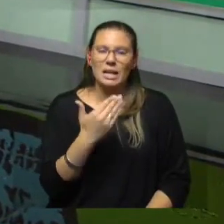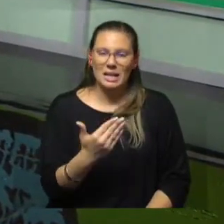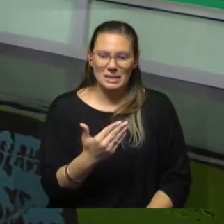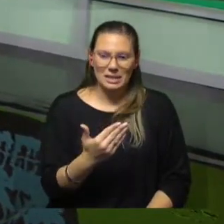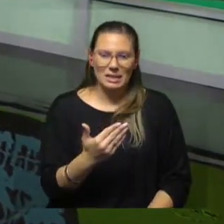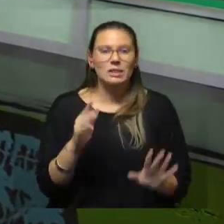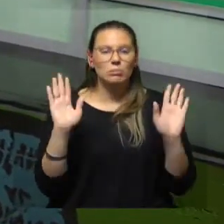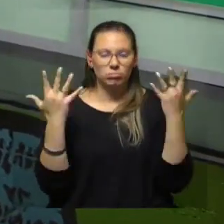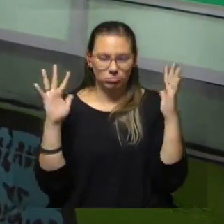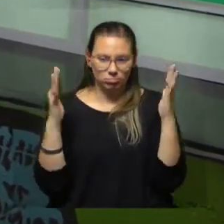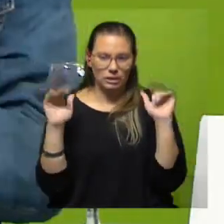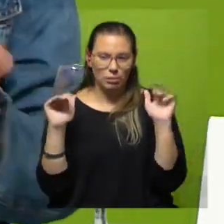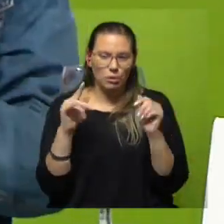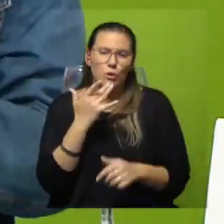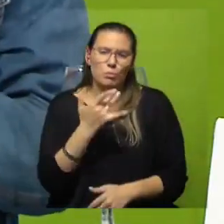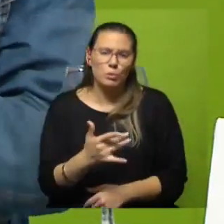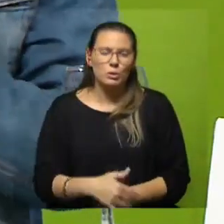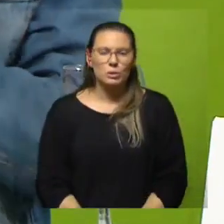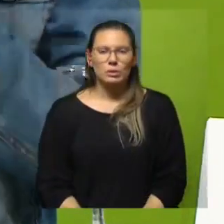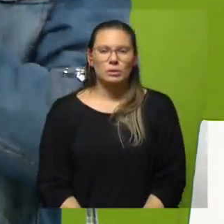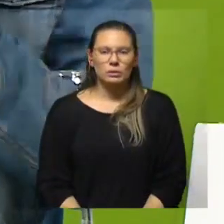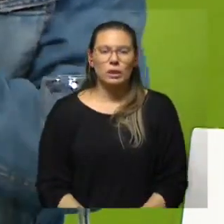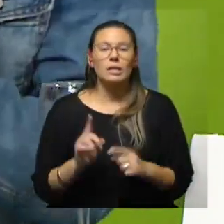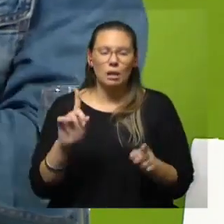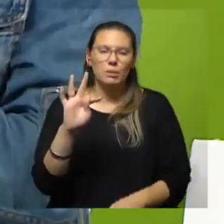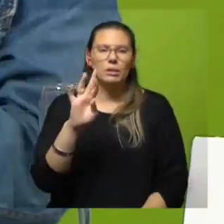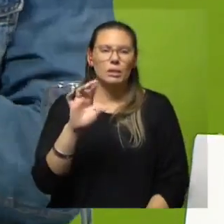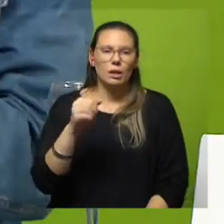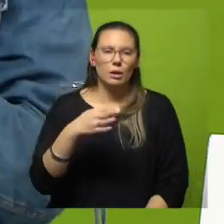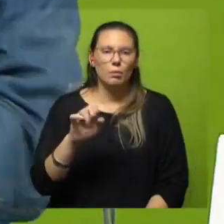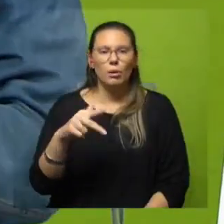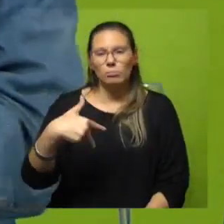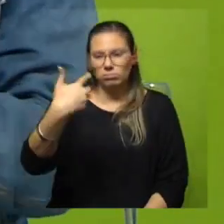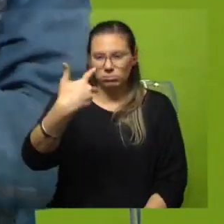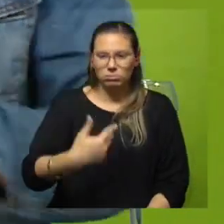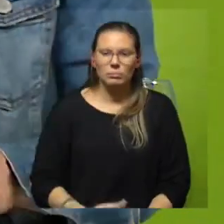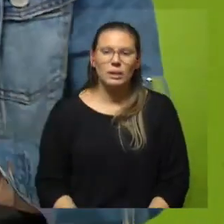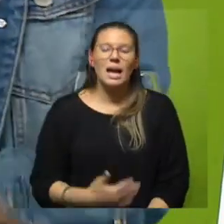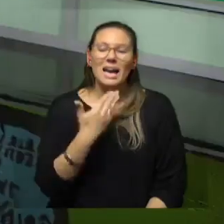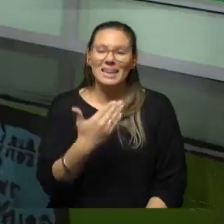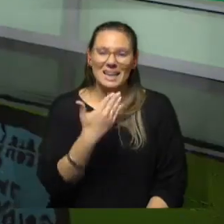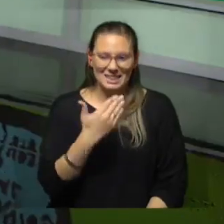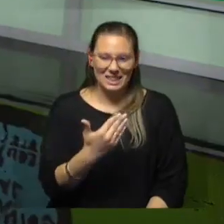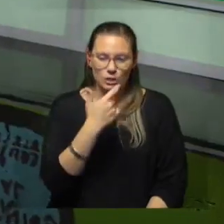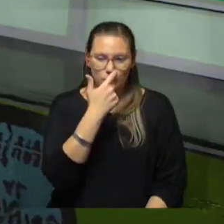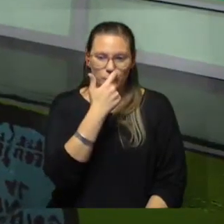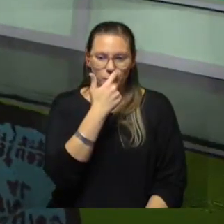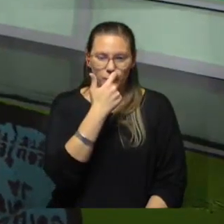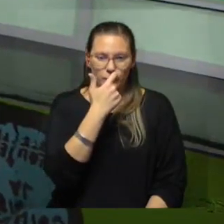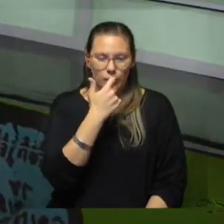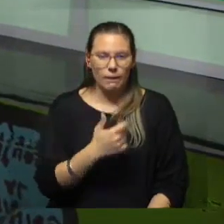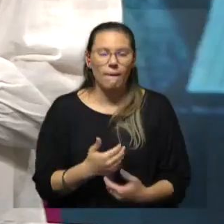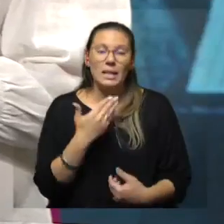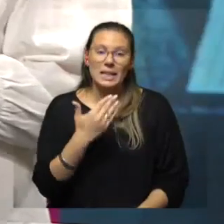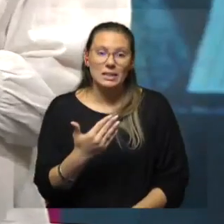También los despedimos con un aplauso porque fue divino y atrevo del otro lado, querido. Sí. Muchas gracias, chiquirines. Muchas gracias. Y bueno,